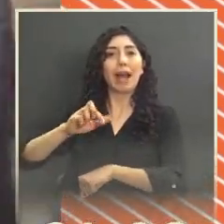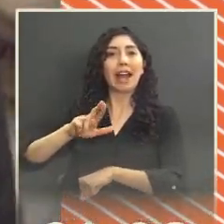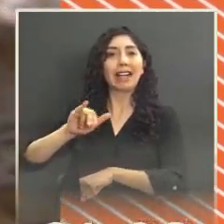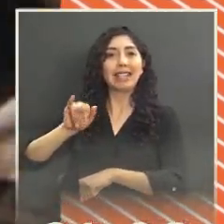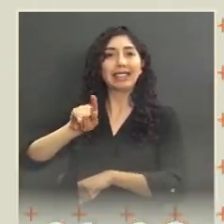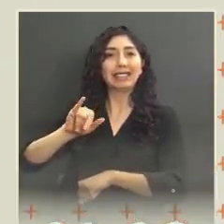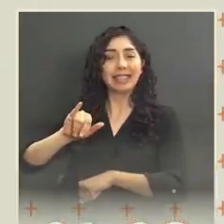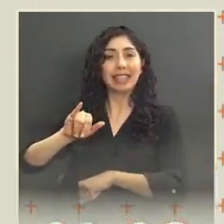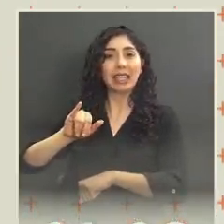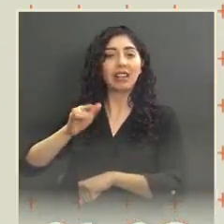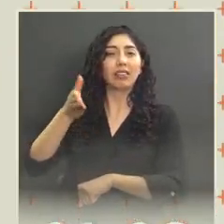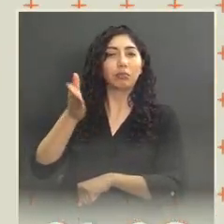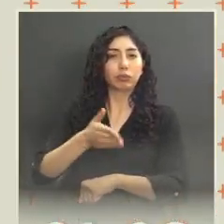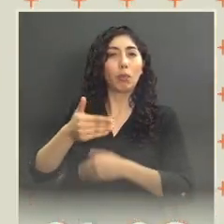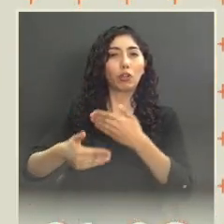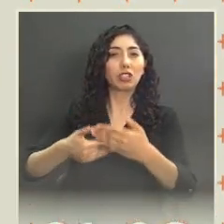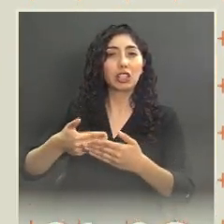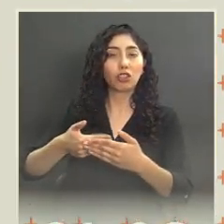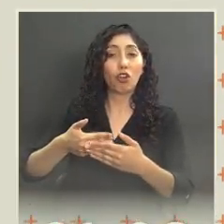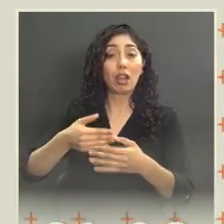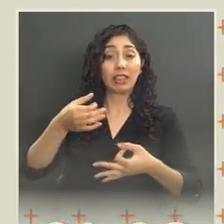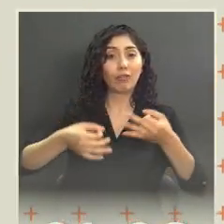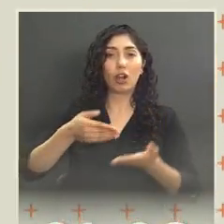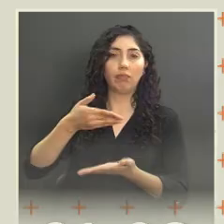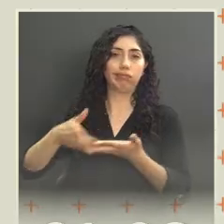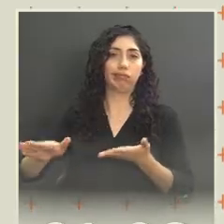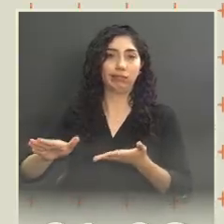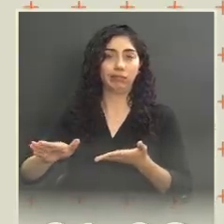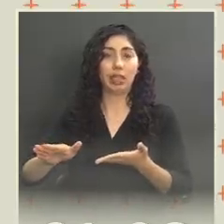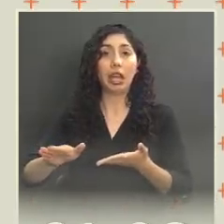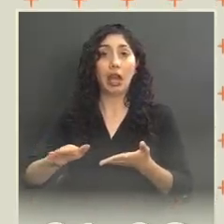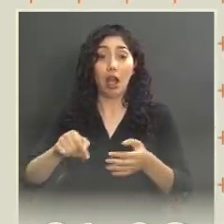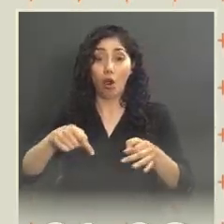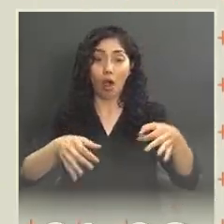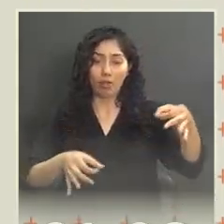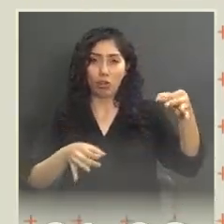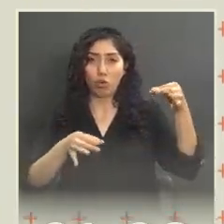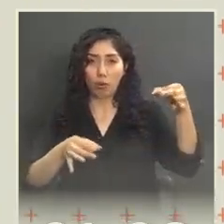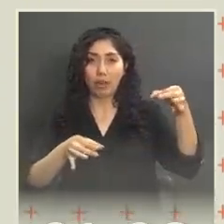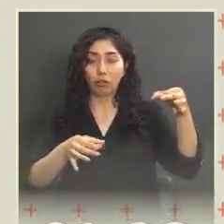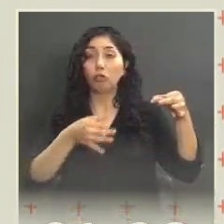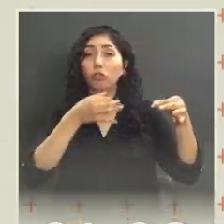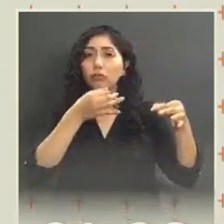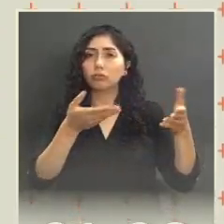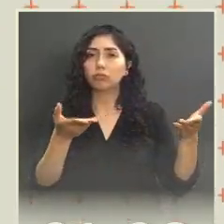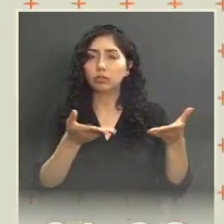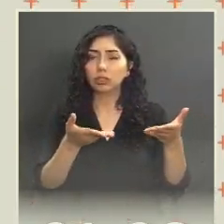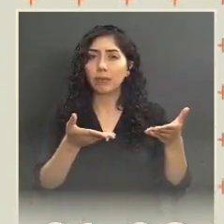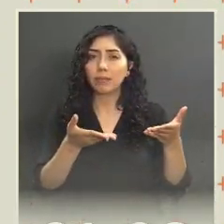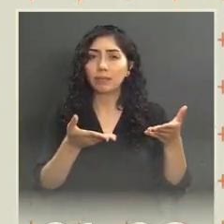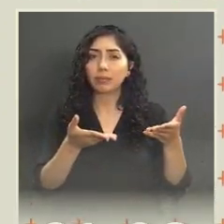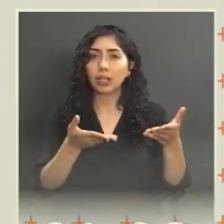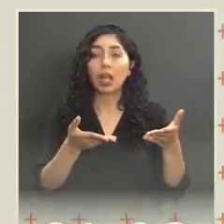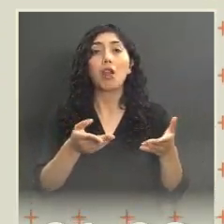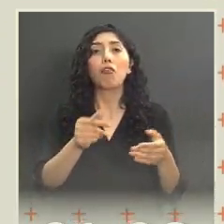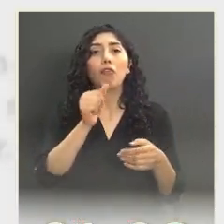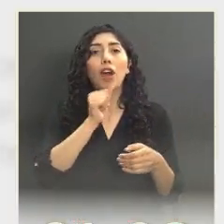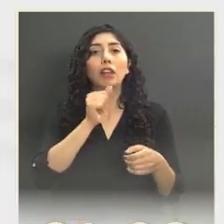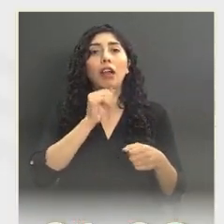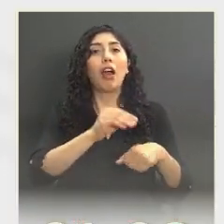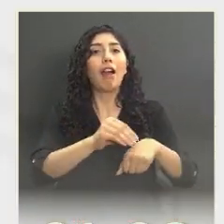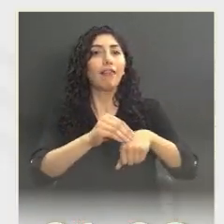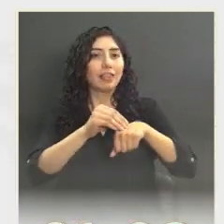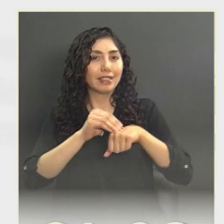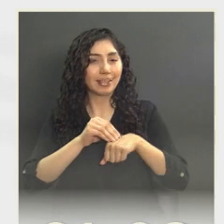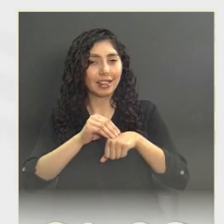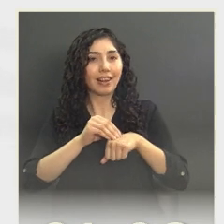para anular el proceso. Tele13 tuvo acceso al documento en que desestima, por ejemplo, el no haber sido notificado, pues se le adjudican